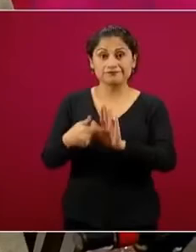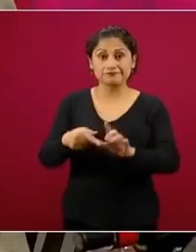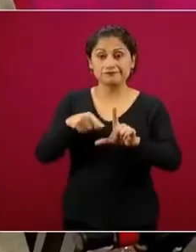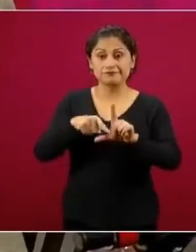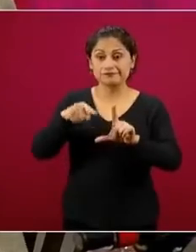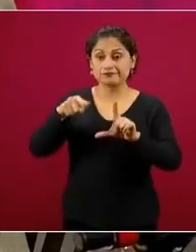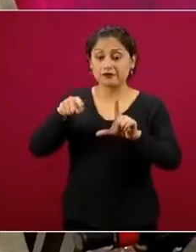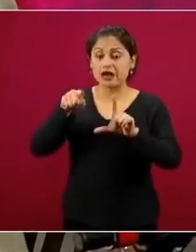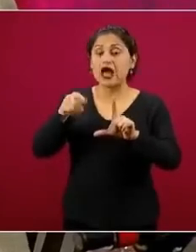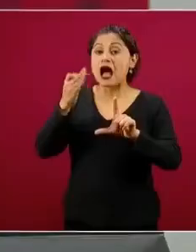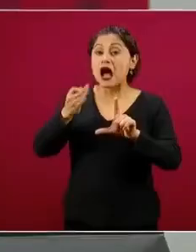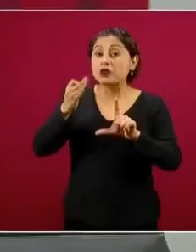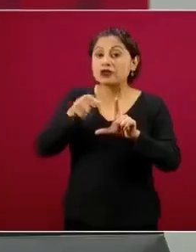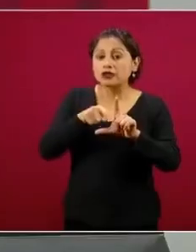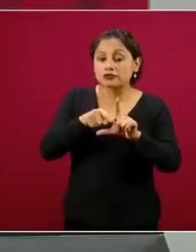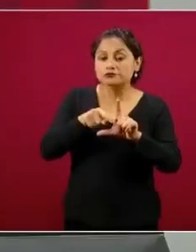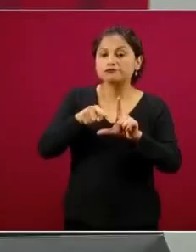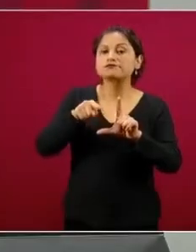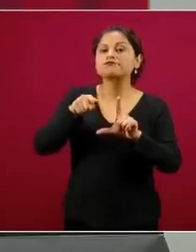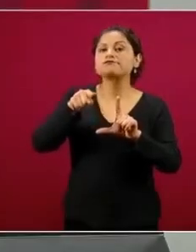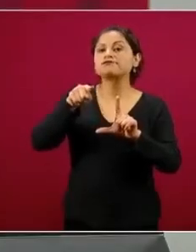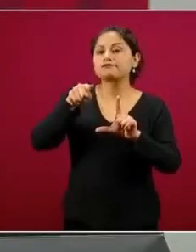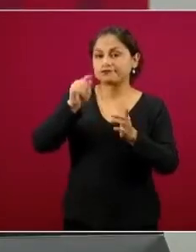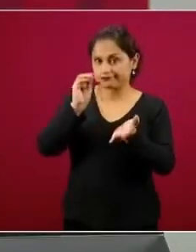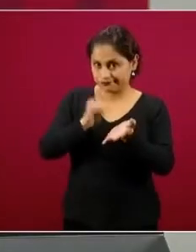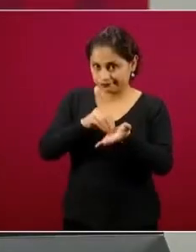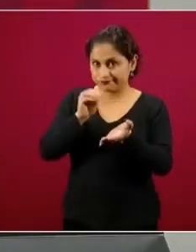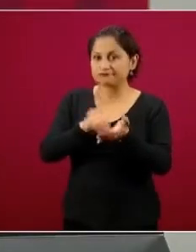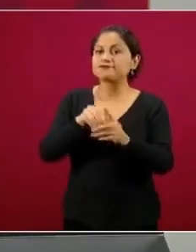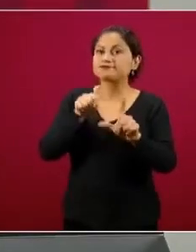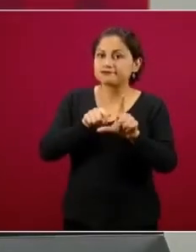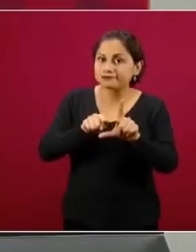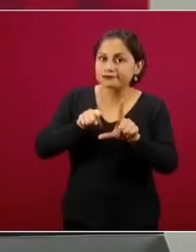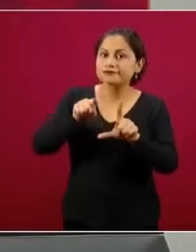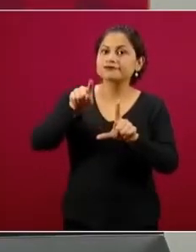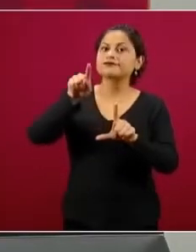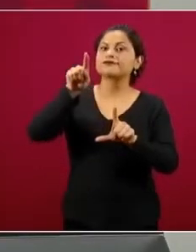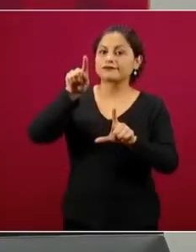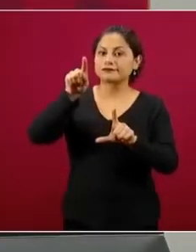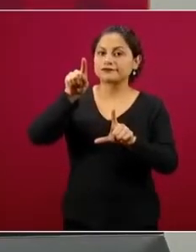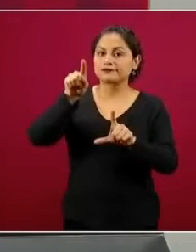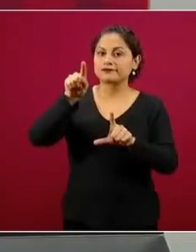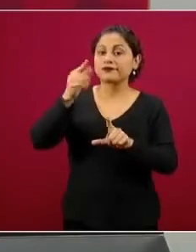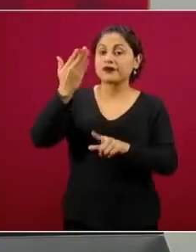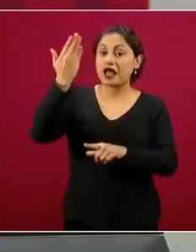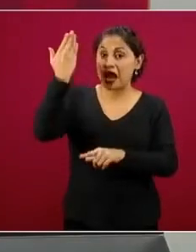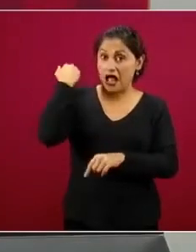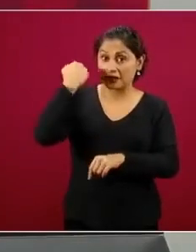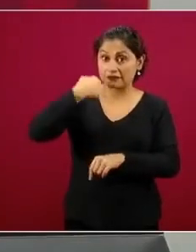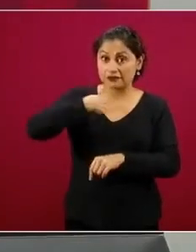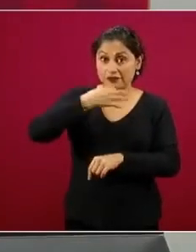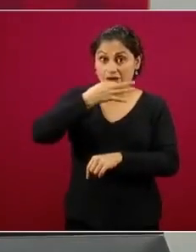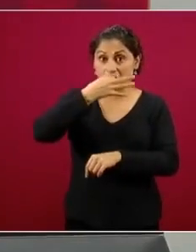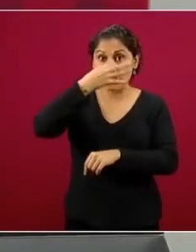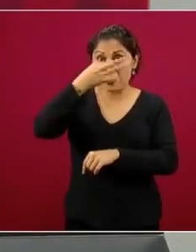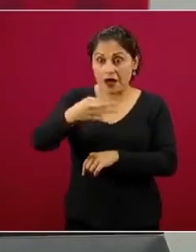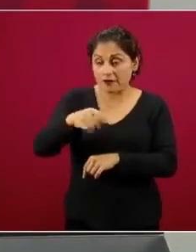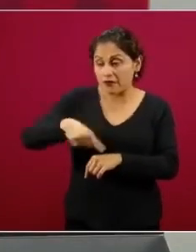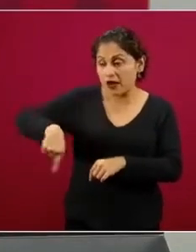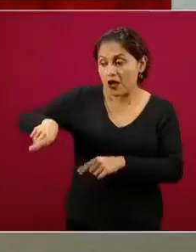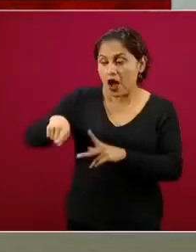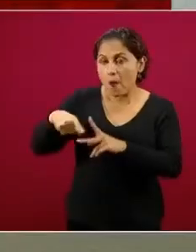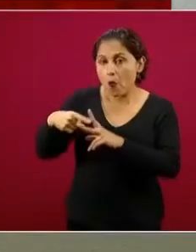aquí, subiendo todavía, subiendo. En estos días, como lo hemos comentado a partir de las predicciones